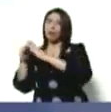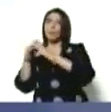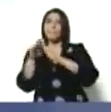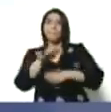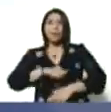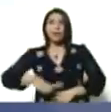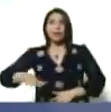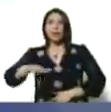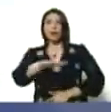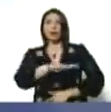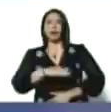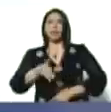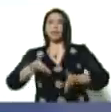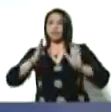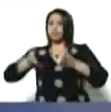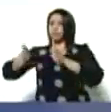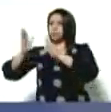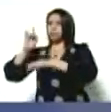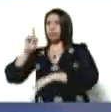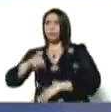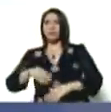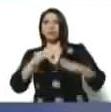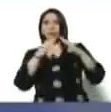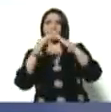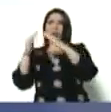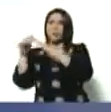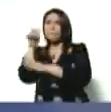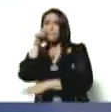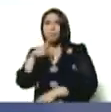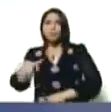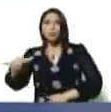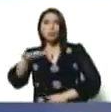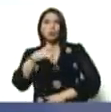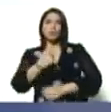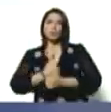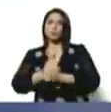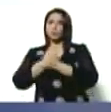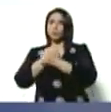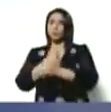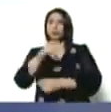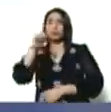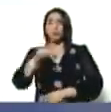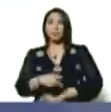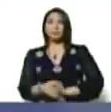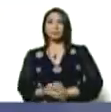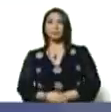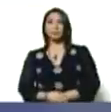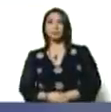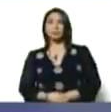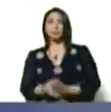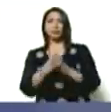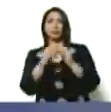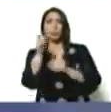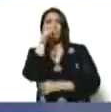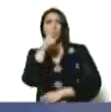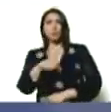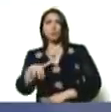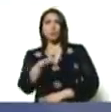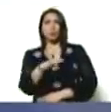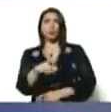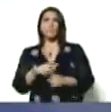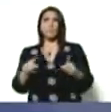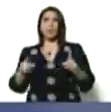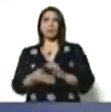edificios, por las urbanizaciones, por los pueblos, por los caseríos, para que sea todo el pueblo, para que